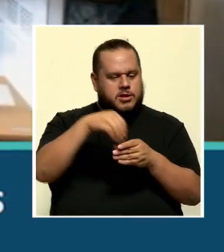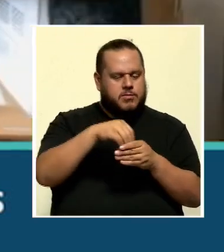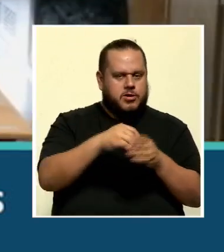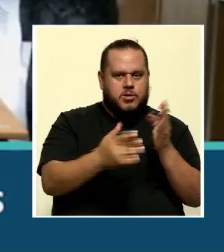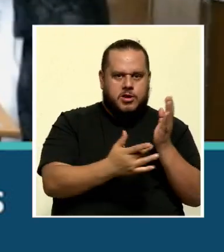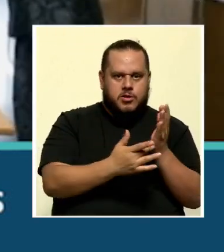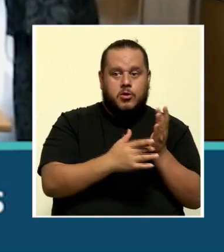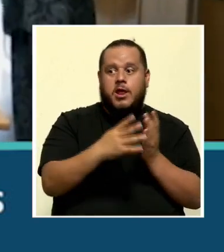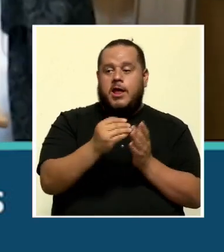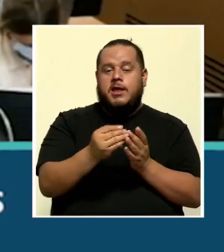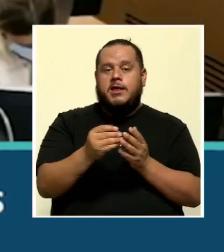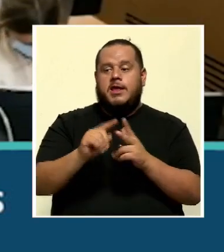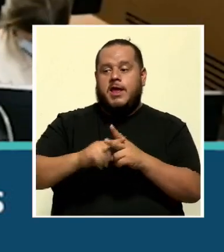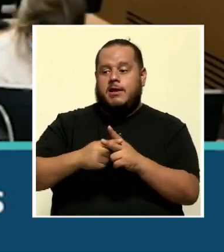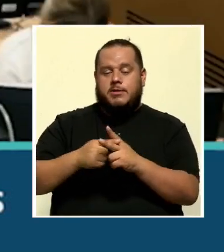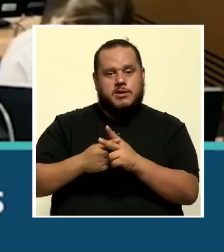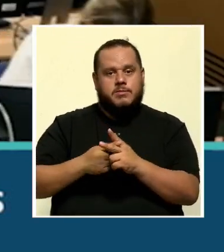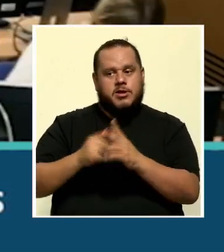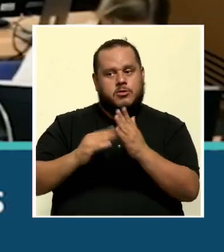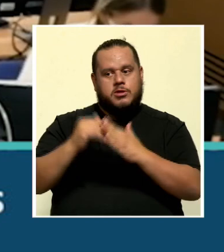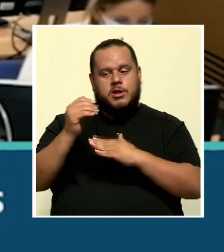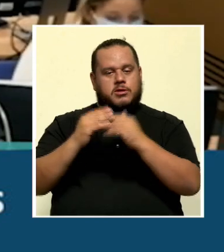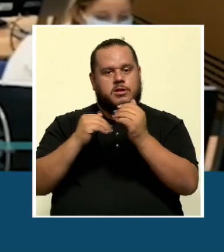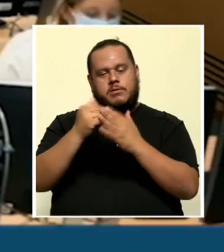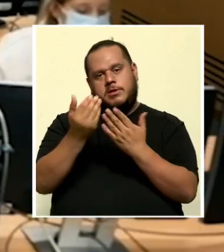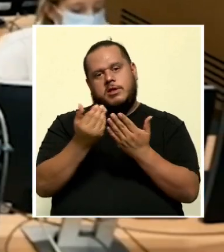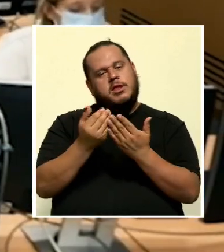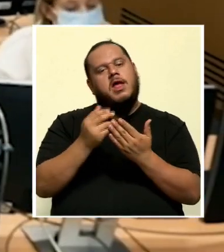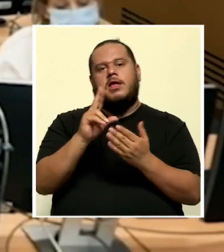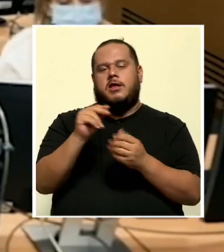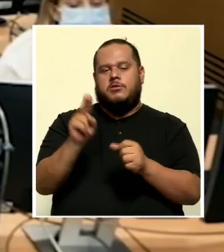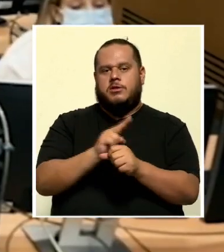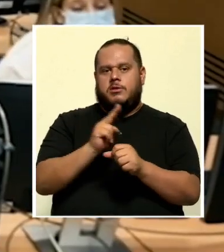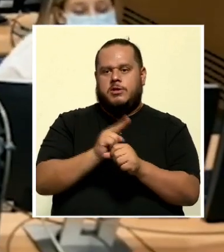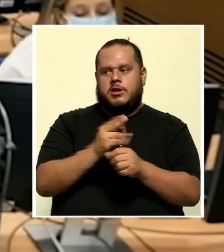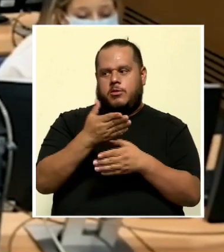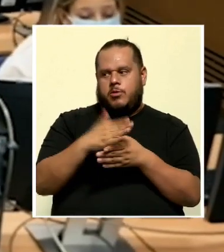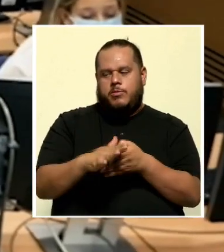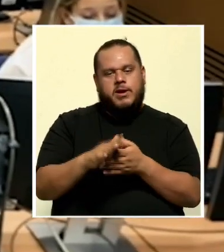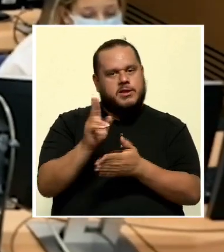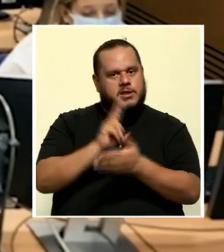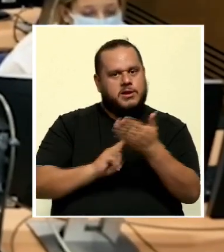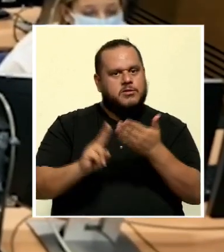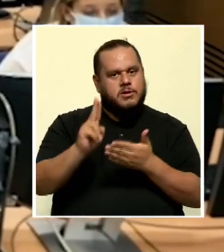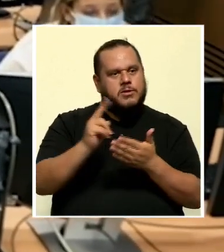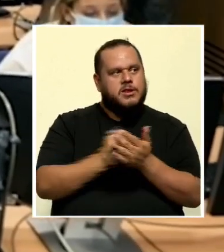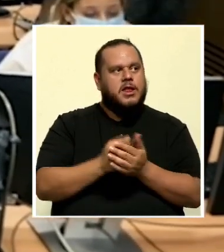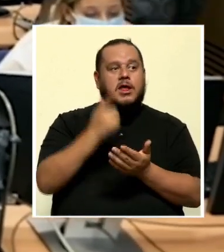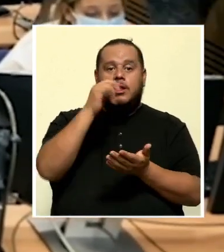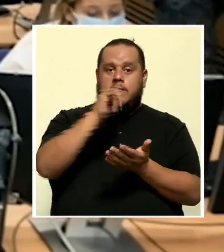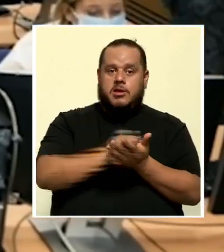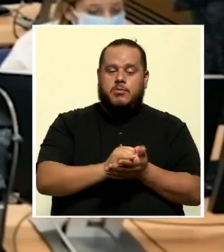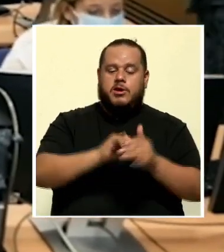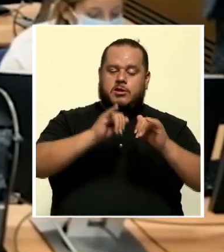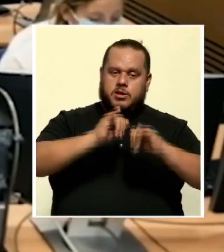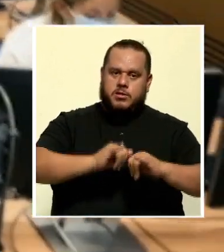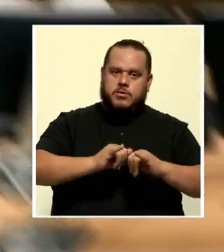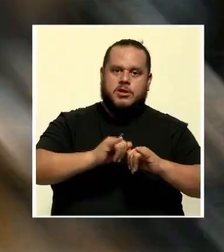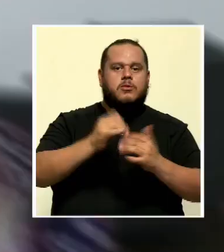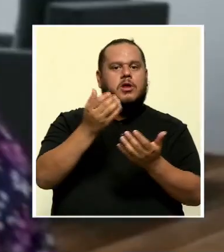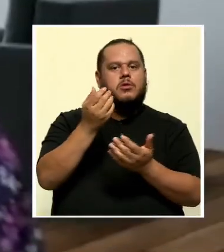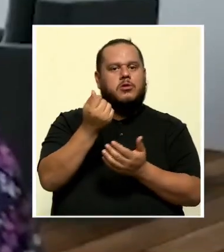tecnología e incluso el mantenimiento de los edificios que no estaban utilizando por parte de las universidades y por eso mantuvieron las